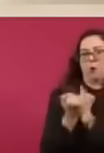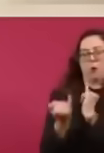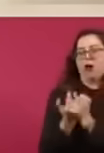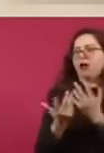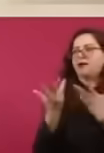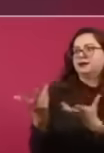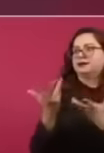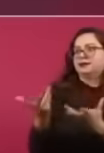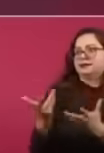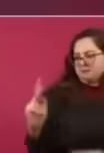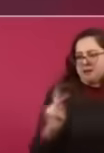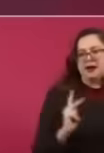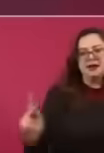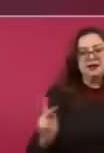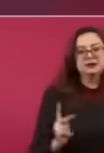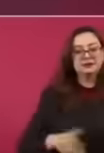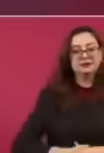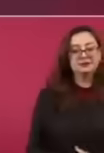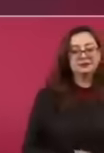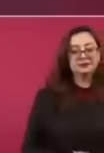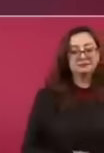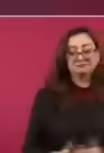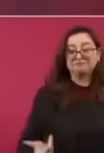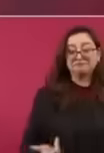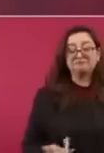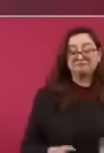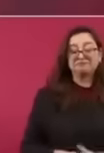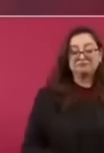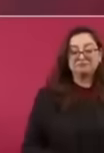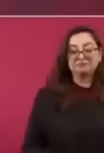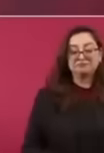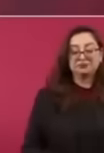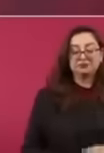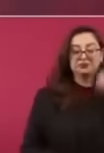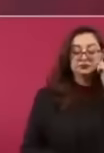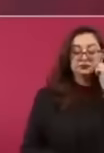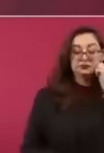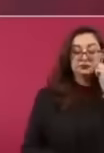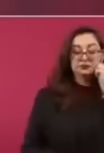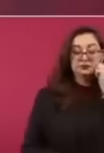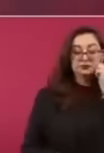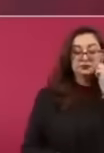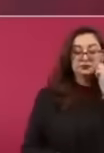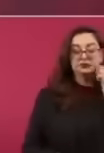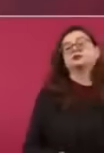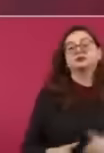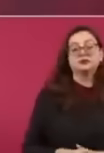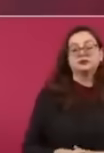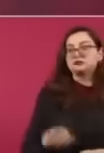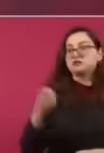desalmado. Y se vuelve su